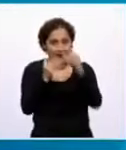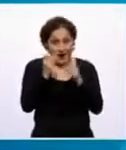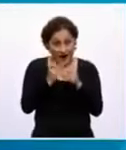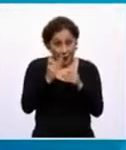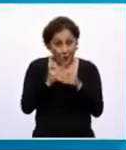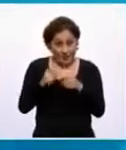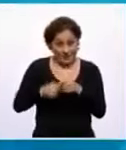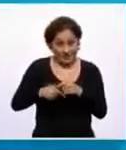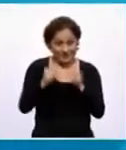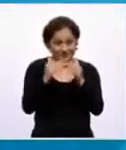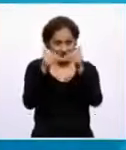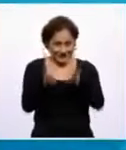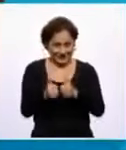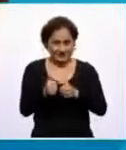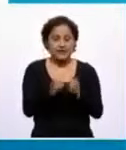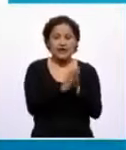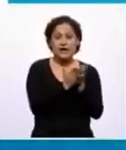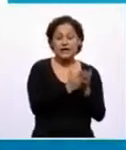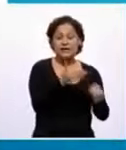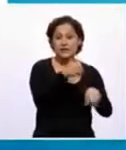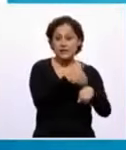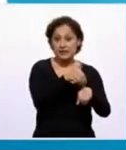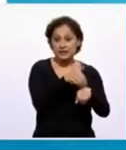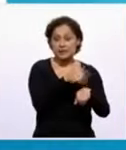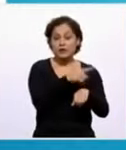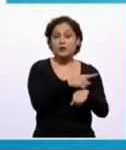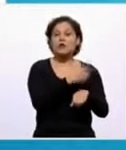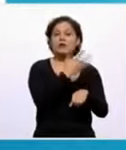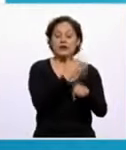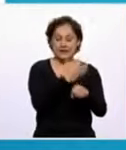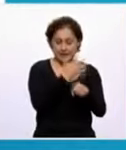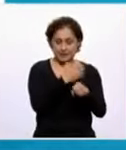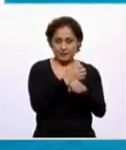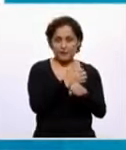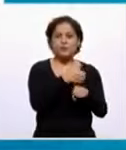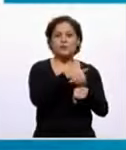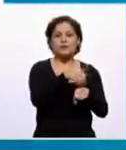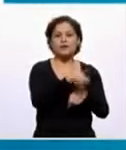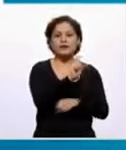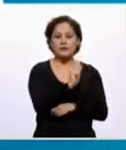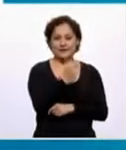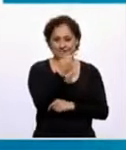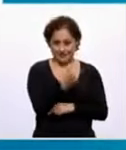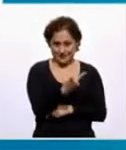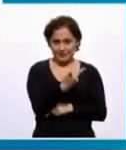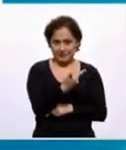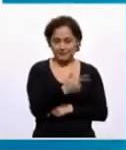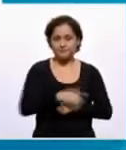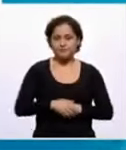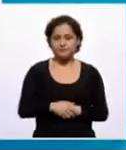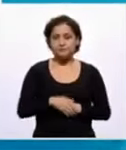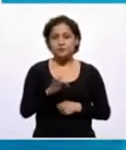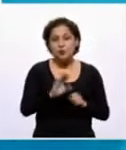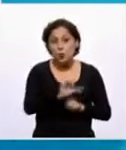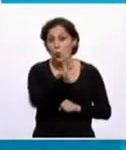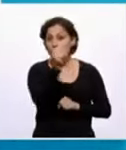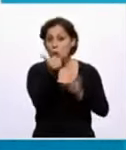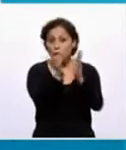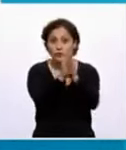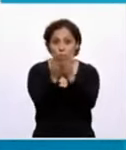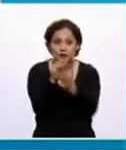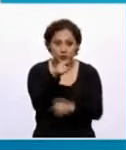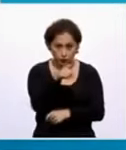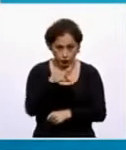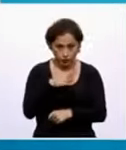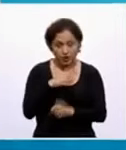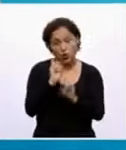de Ciencias Naturales de quinto grado se explica el tema a partir de la página 27. Si en tu casa hay otro libro sobre el tema o tienes